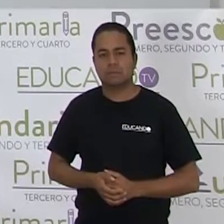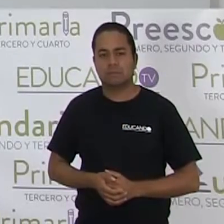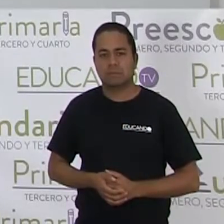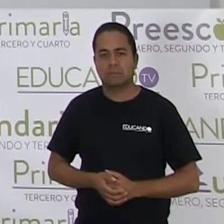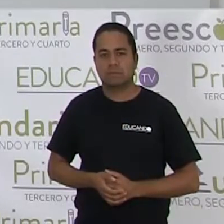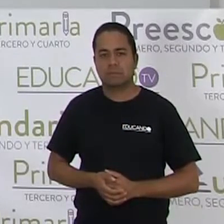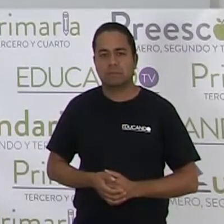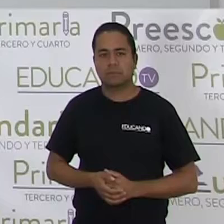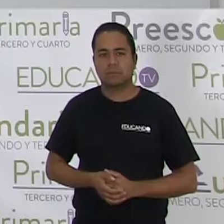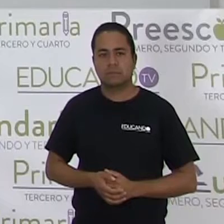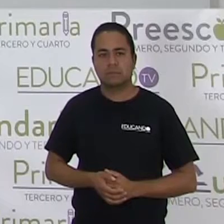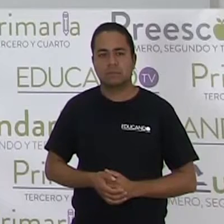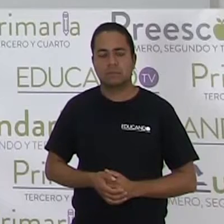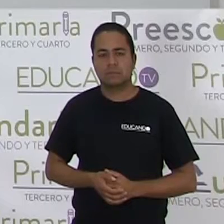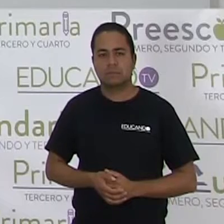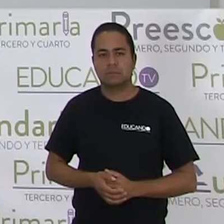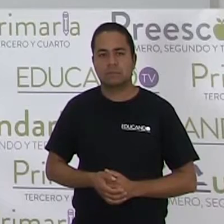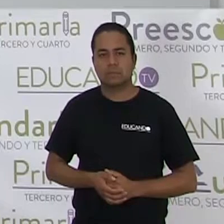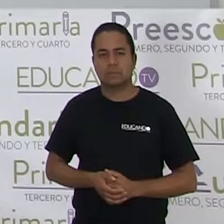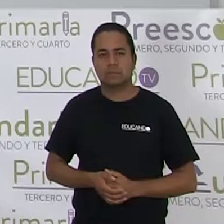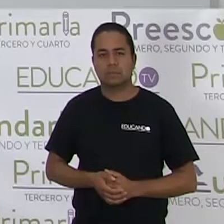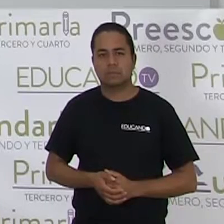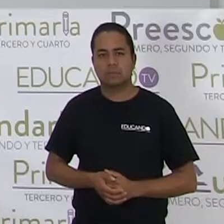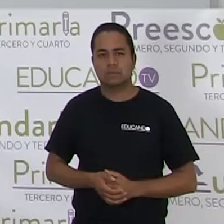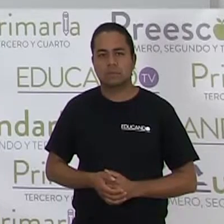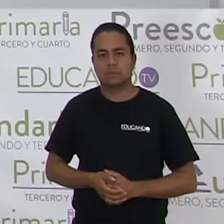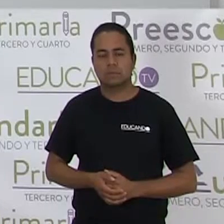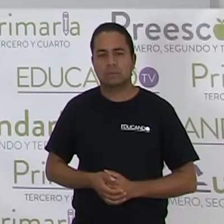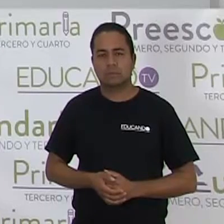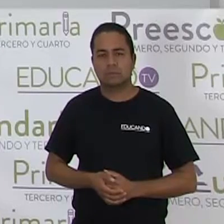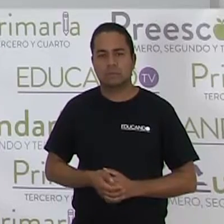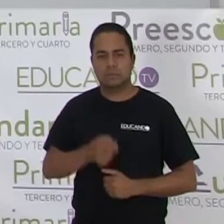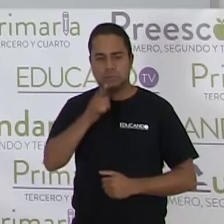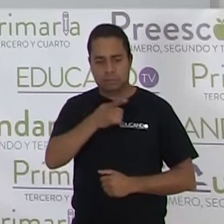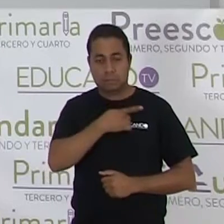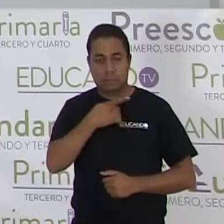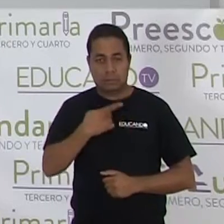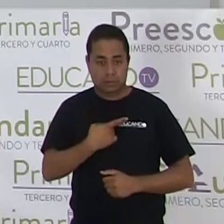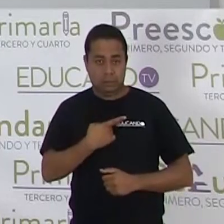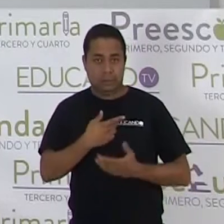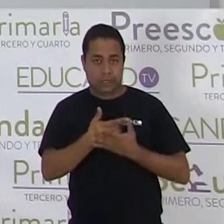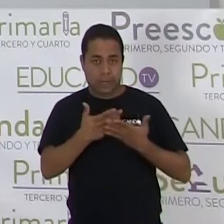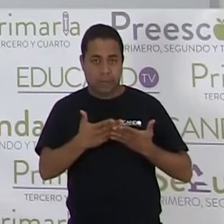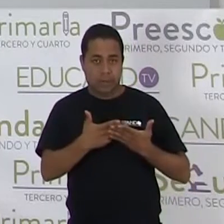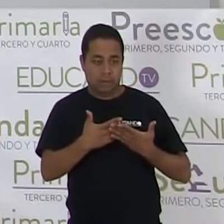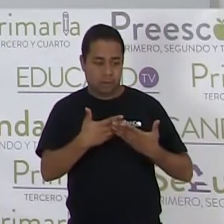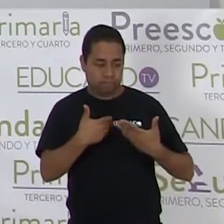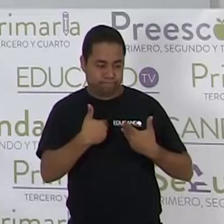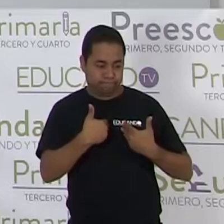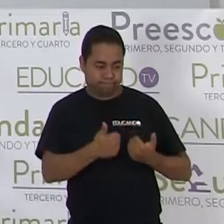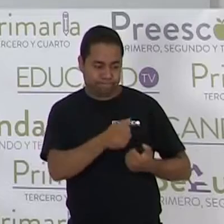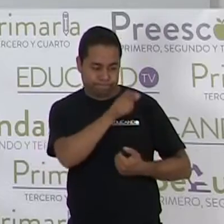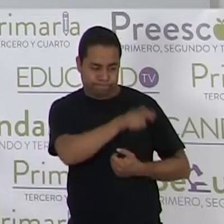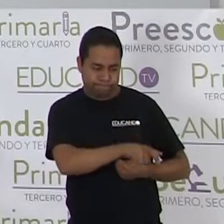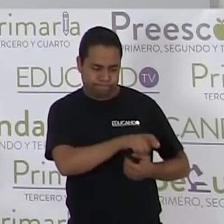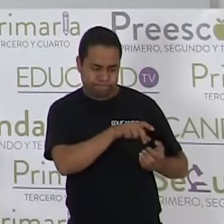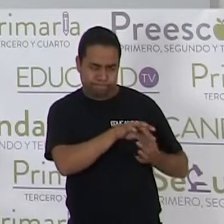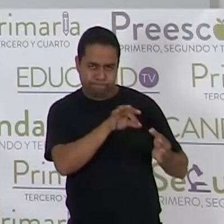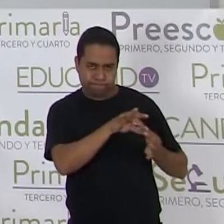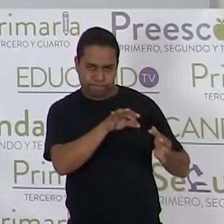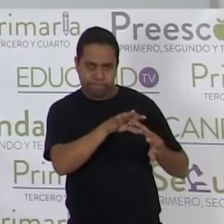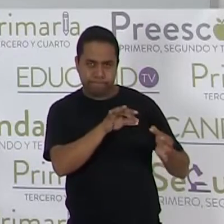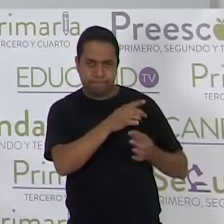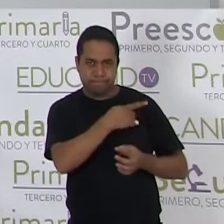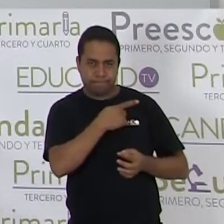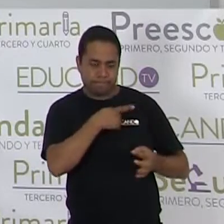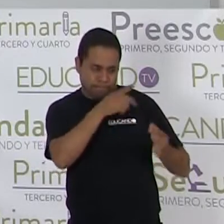los personajes, vamos a poder describir cada uno de ellos. Esta es la parte medular de lo que vamos a